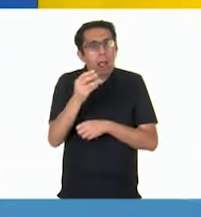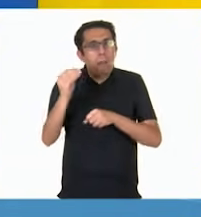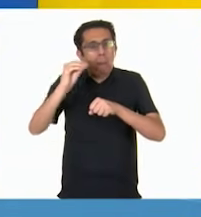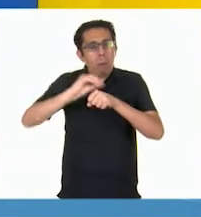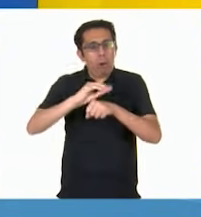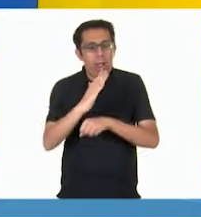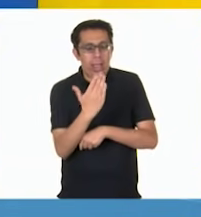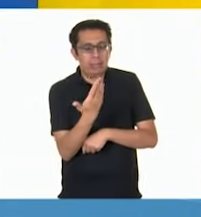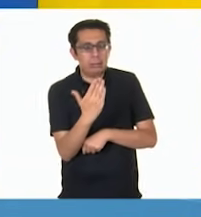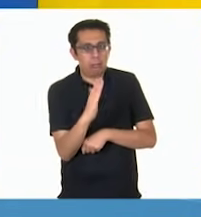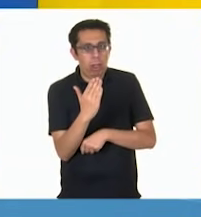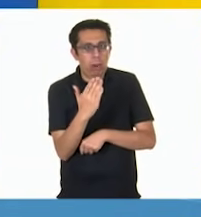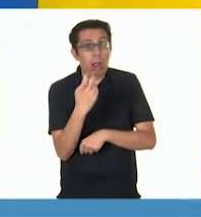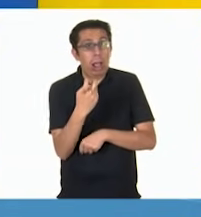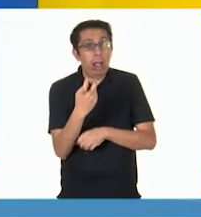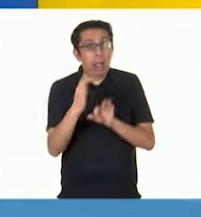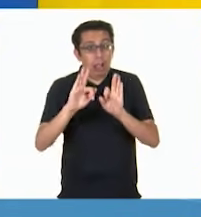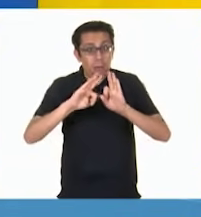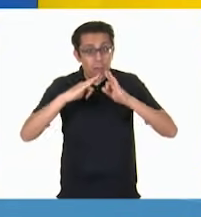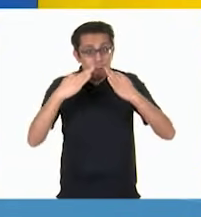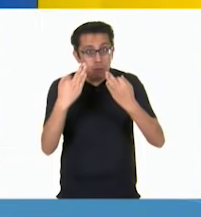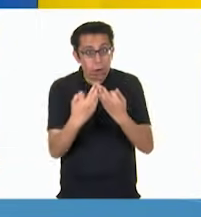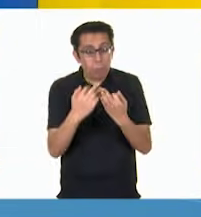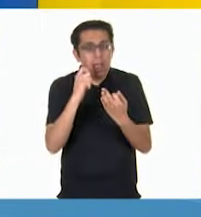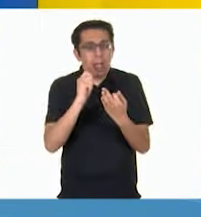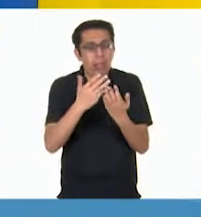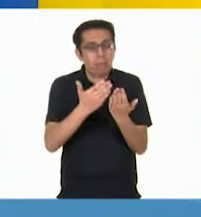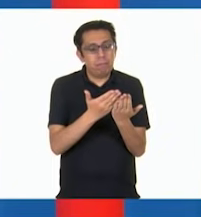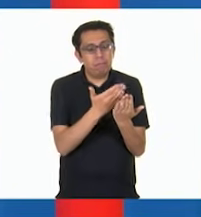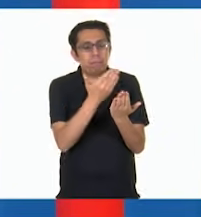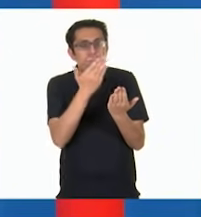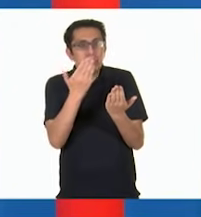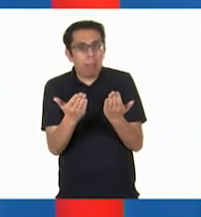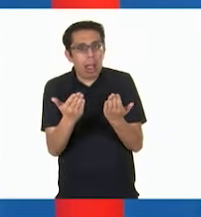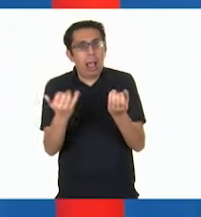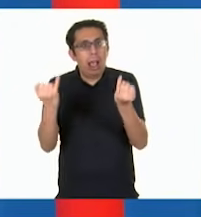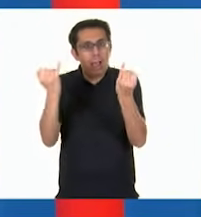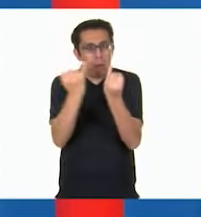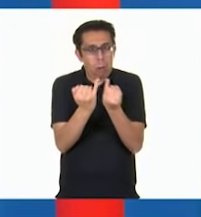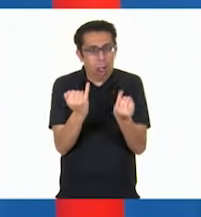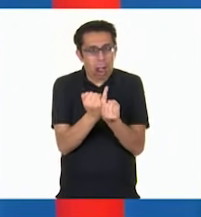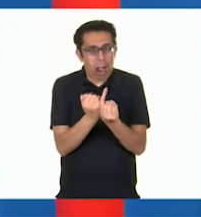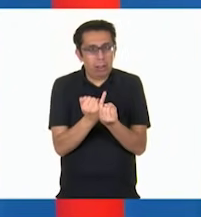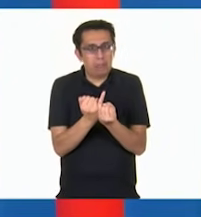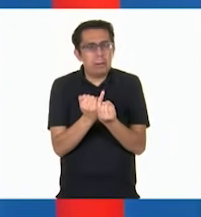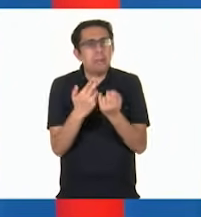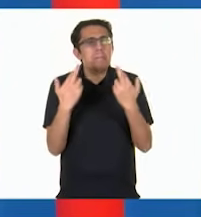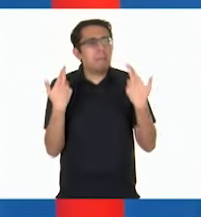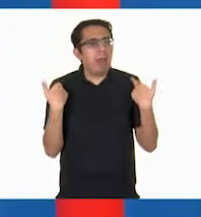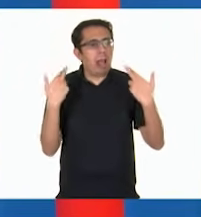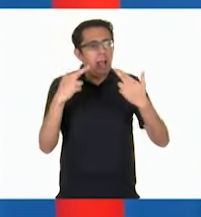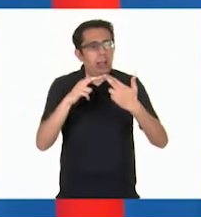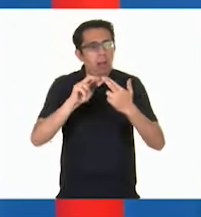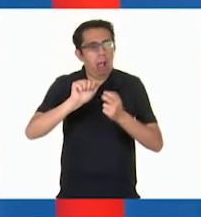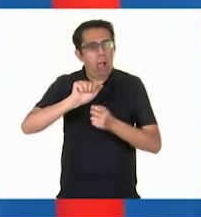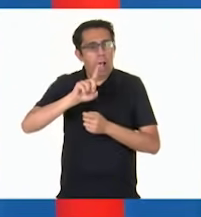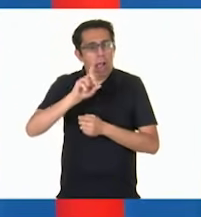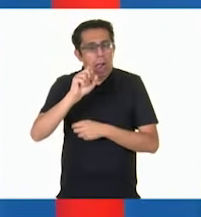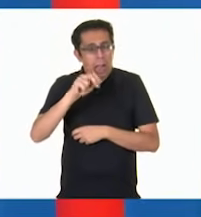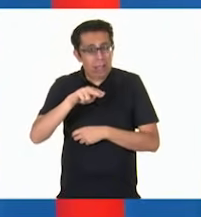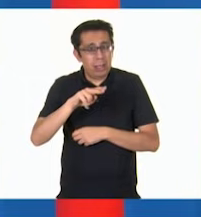imagen que se forma es el complemento de la figura. Maestro Adán, ¿nos puede dar otros